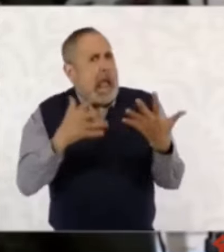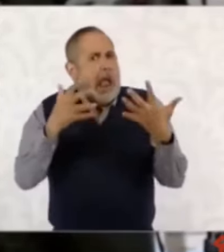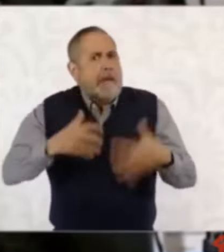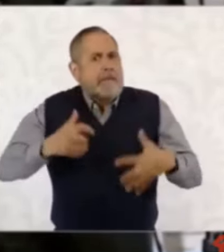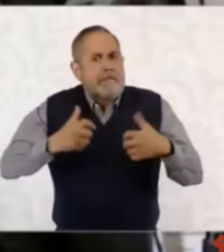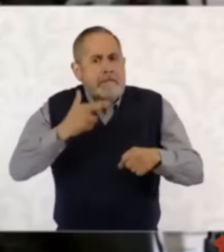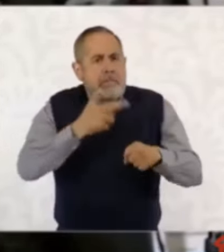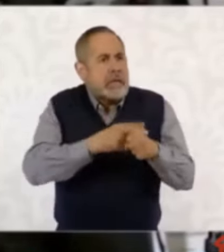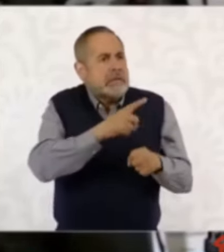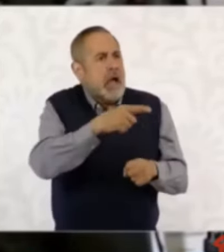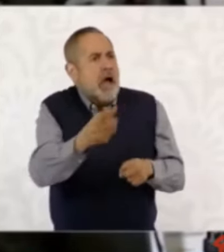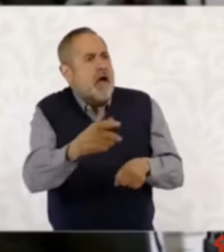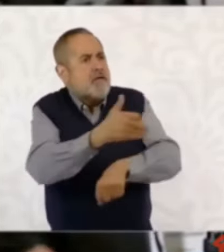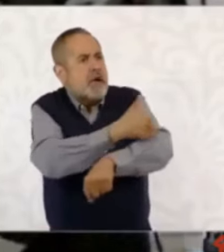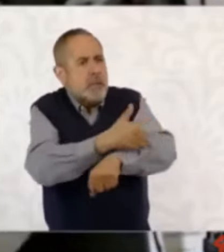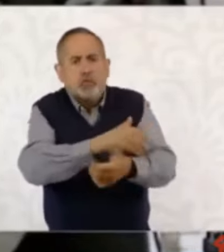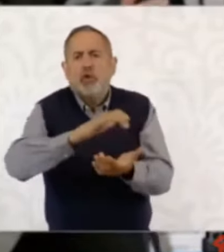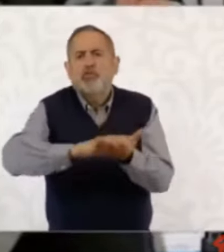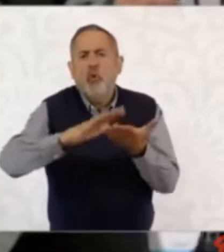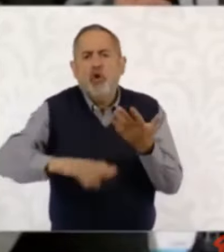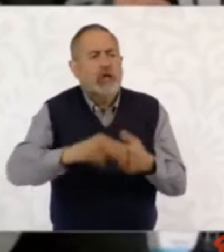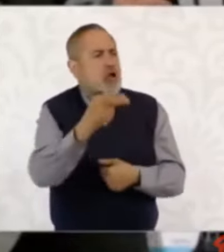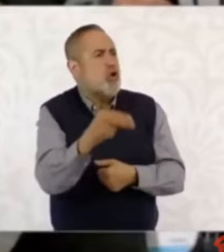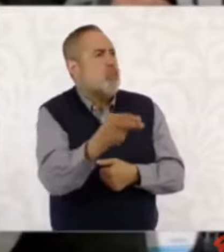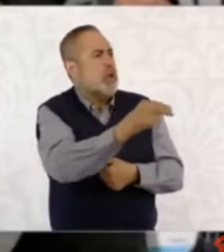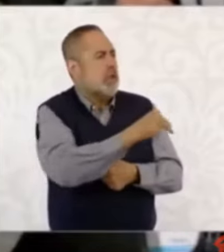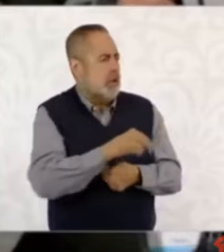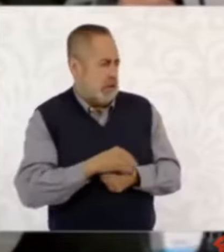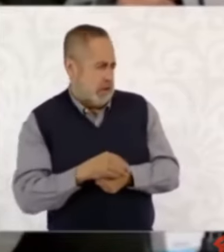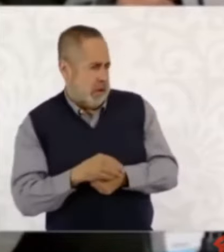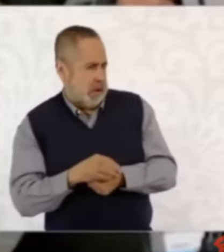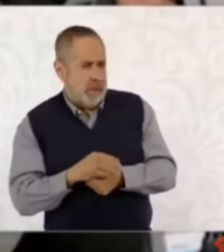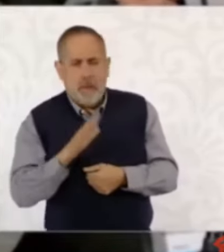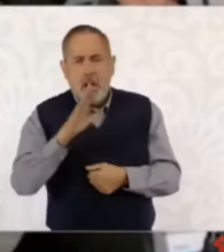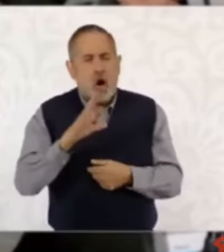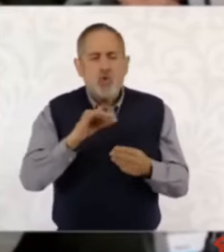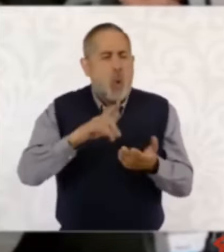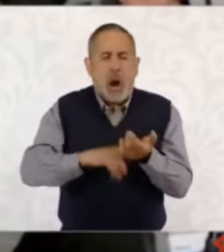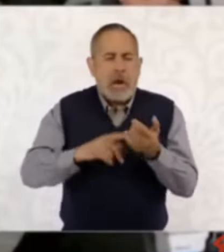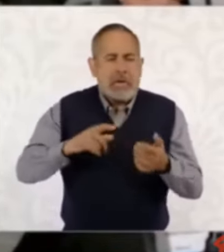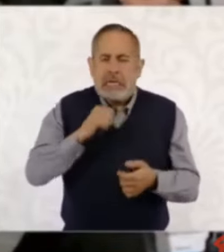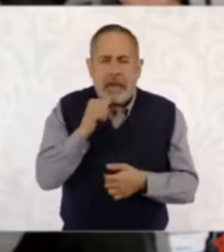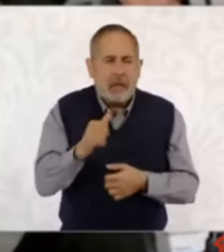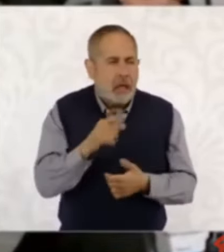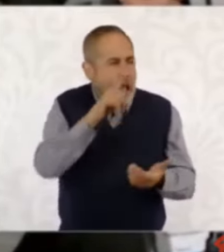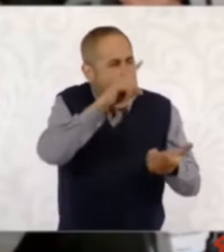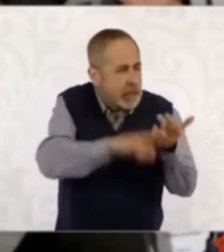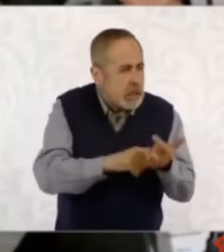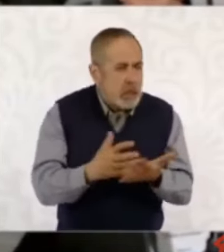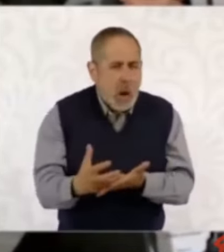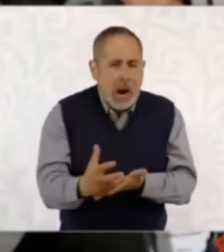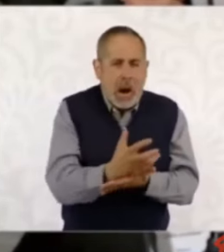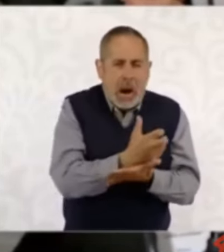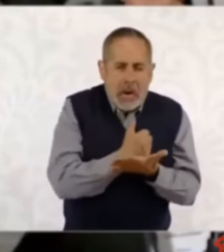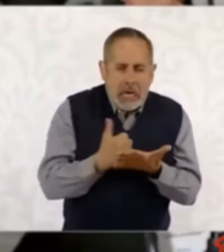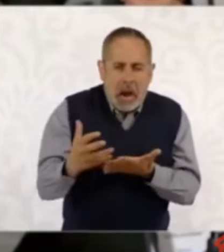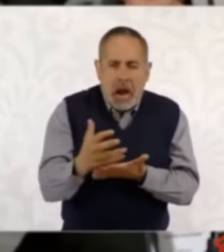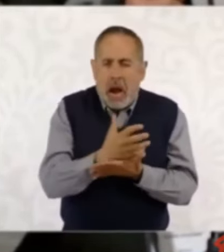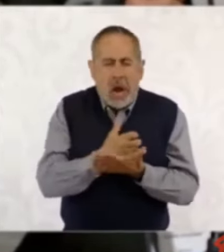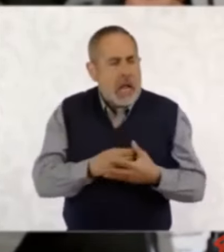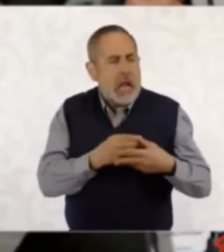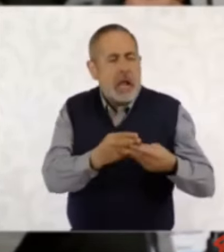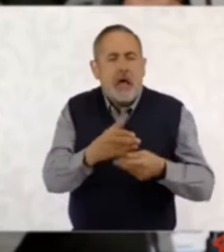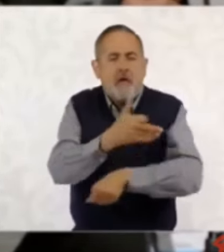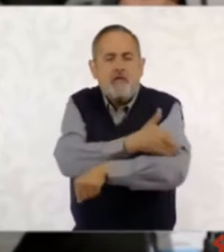de sus familiares, en este caso de su esposa, pues pareciera que no tiene nada, pero en realidad todo ese ingreso queda entre